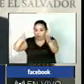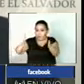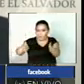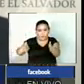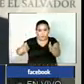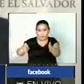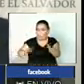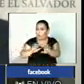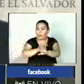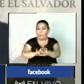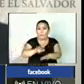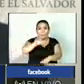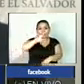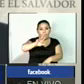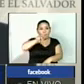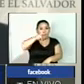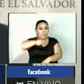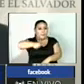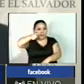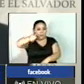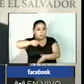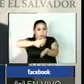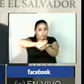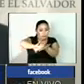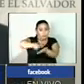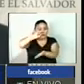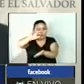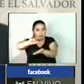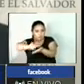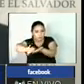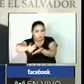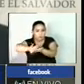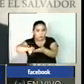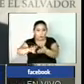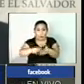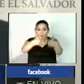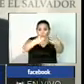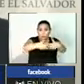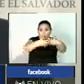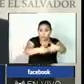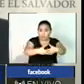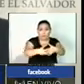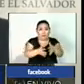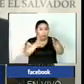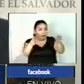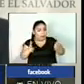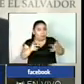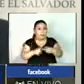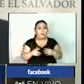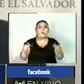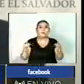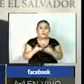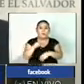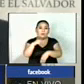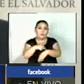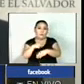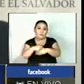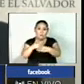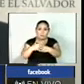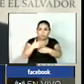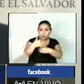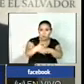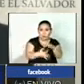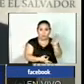tres cuotas los que tienen que cancelar los grandes contribuyentes. Asimismo se da prórroga a la